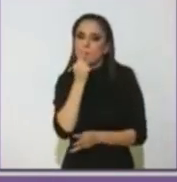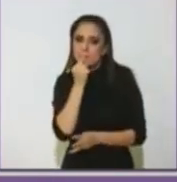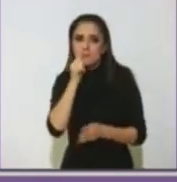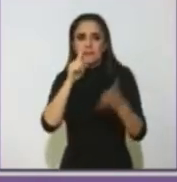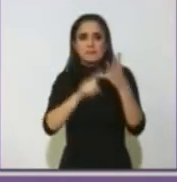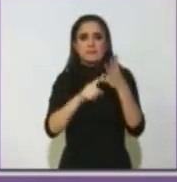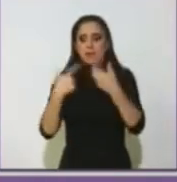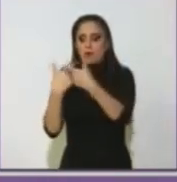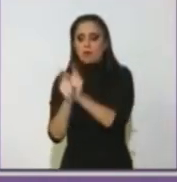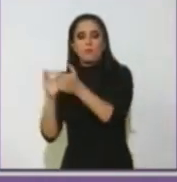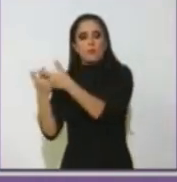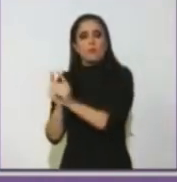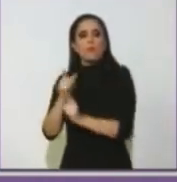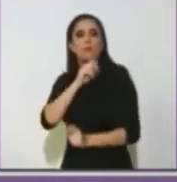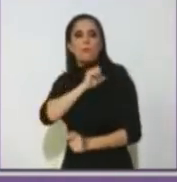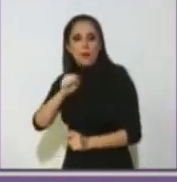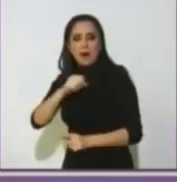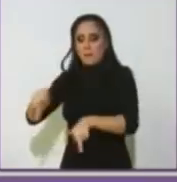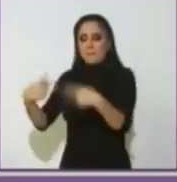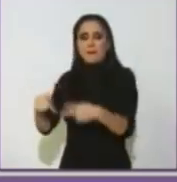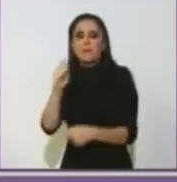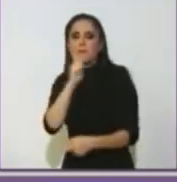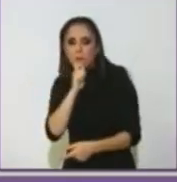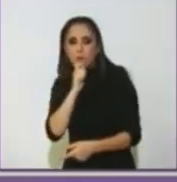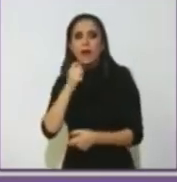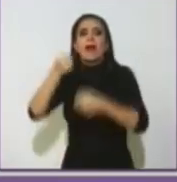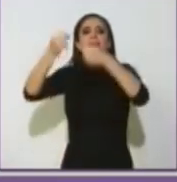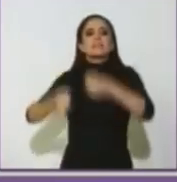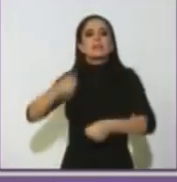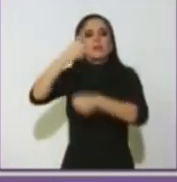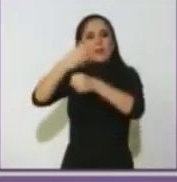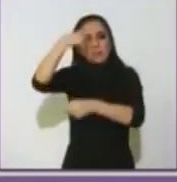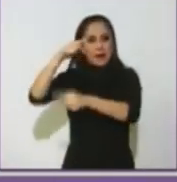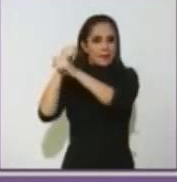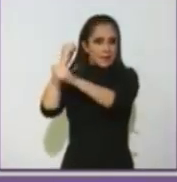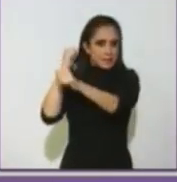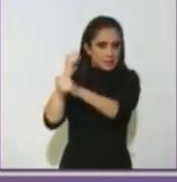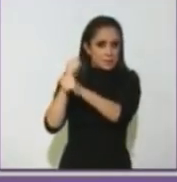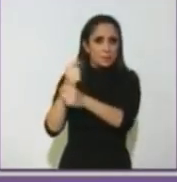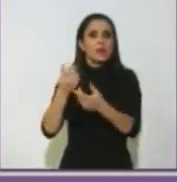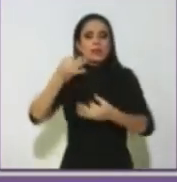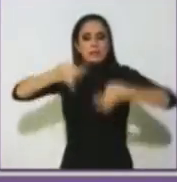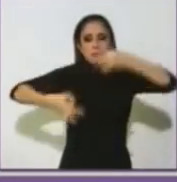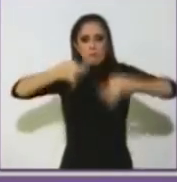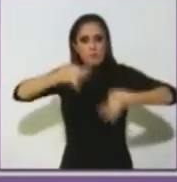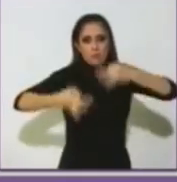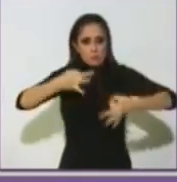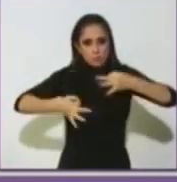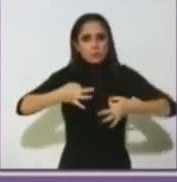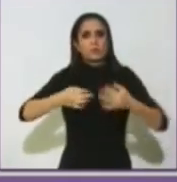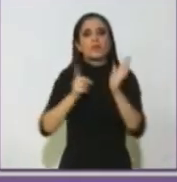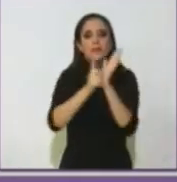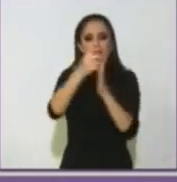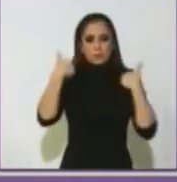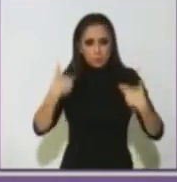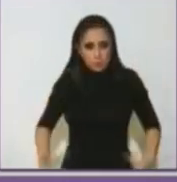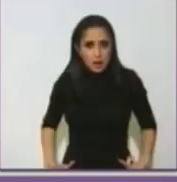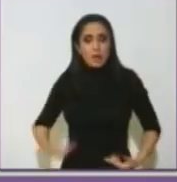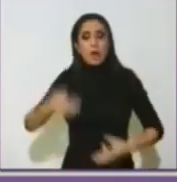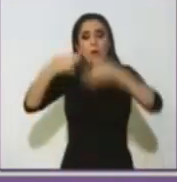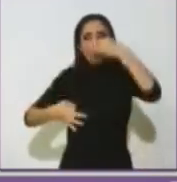crimen organizado y narcomenudeo seguridad en el transporte público sistema penitenciario derechos humanos justicia y legalidad